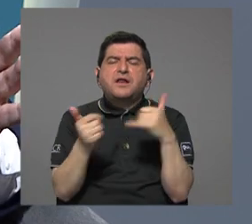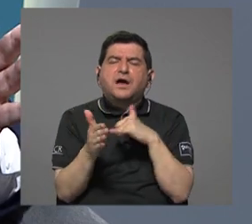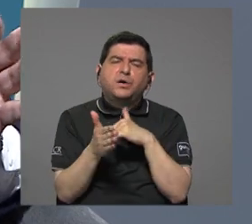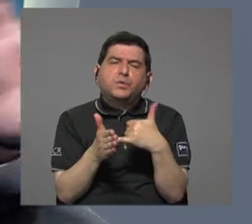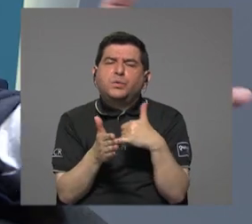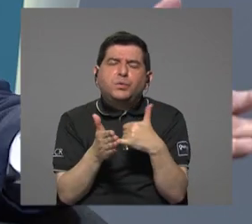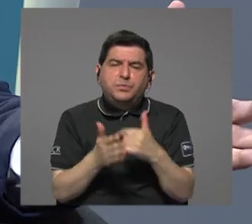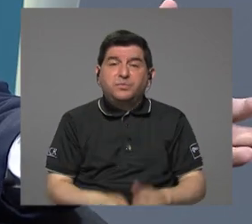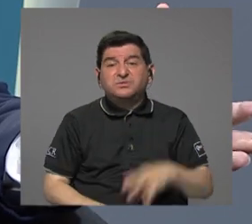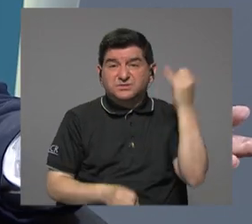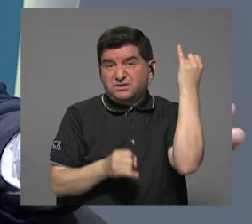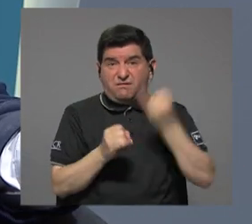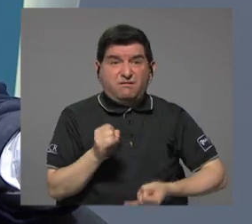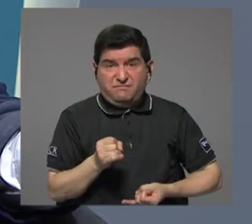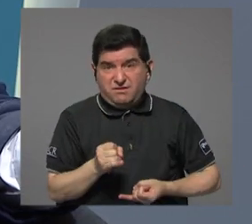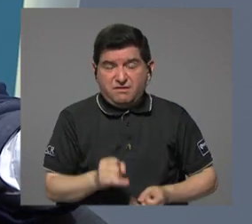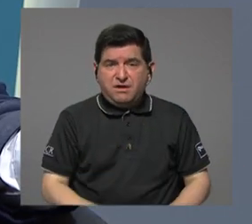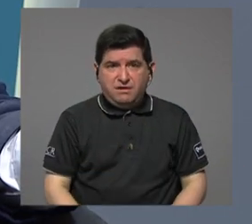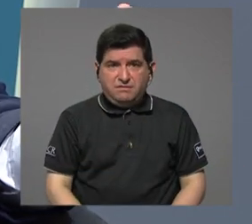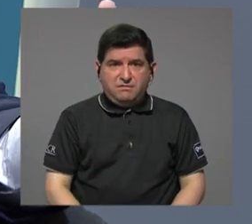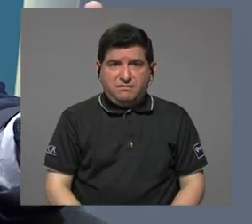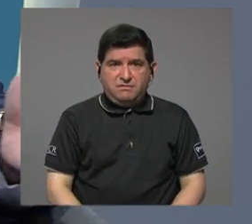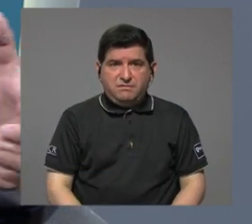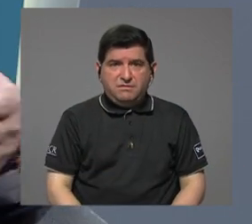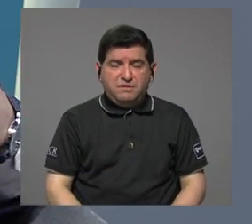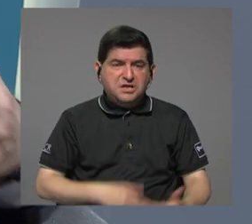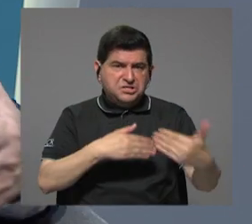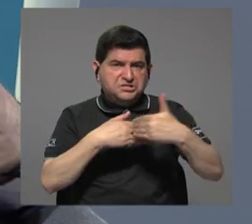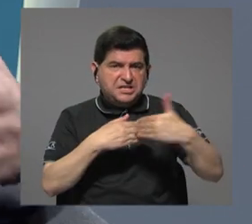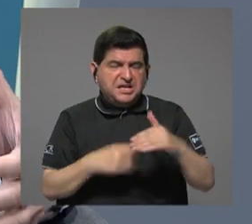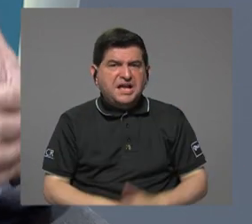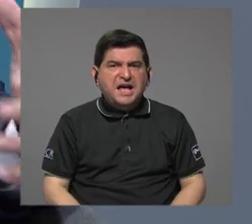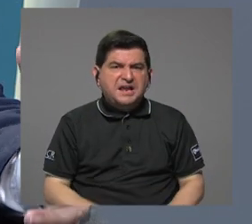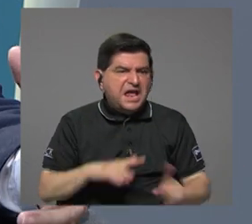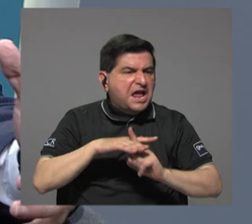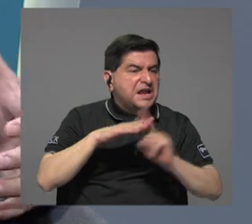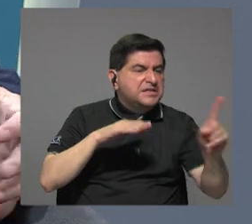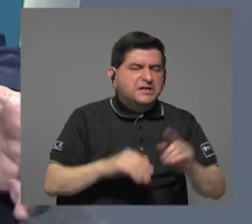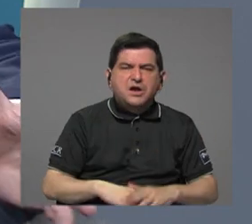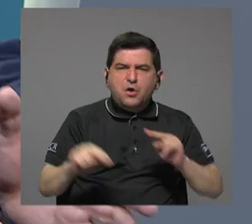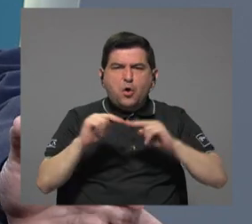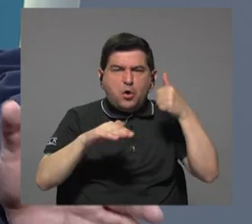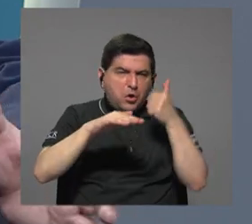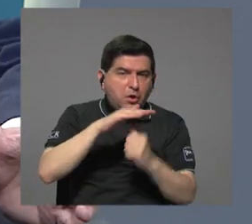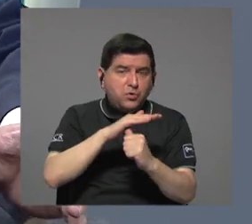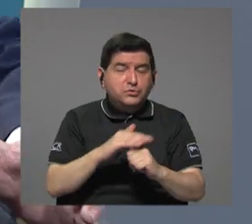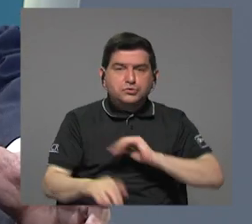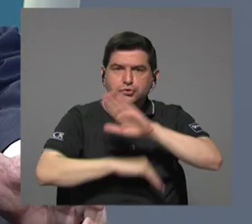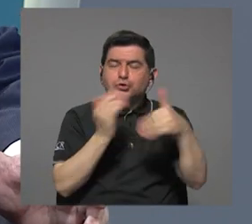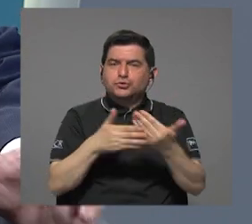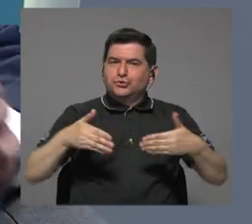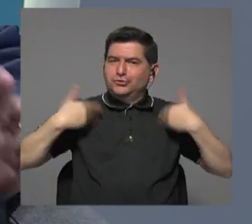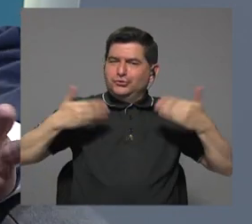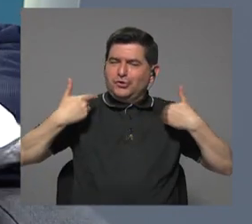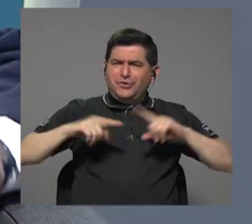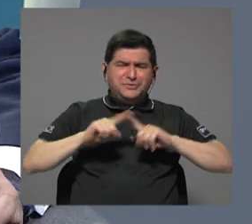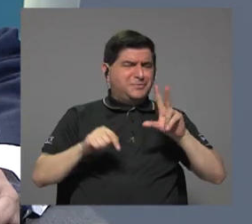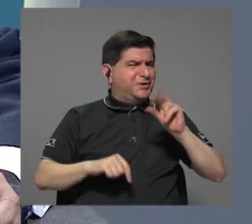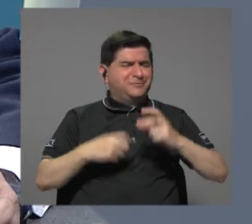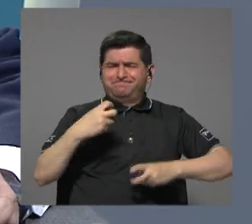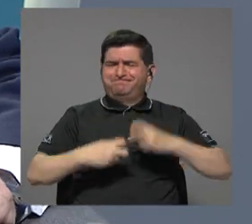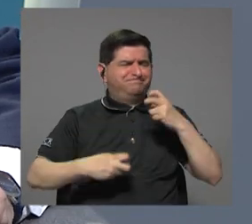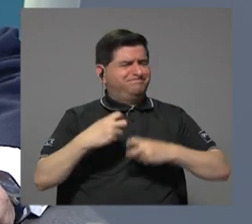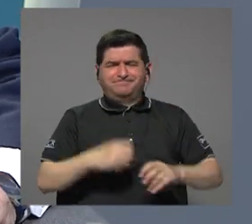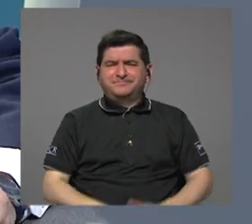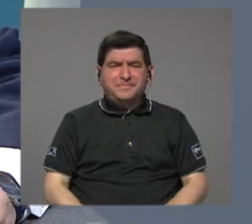porque al final si fuera que hubieran atacado a la evasión la ilusión el contrabando que estaríamos contentos todos pero ese no es el problema